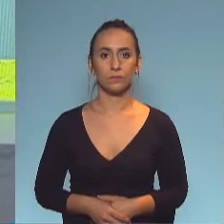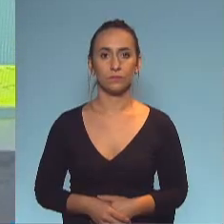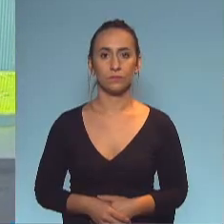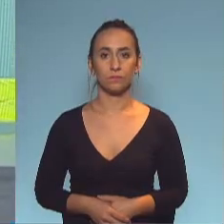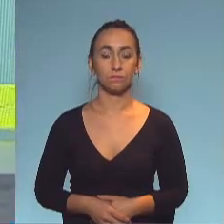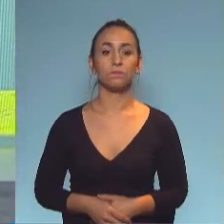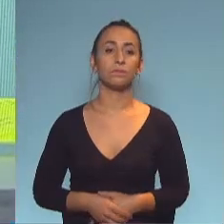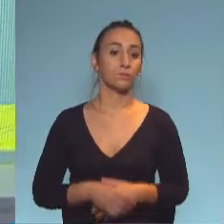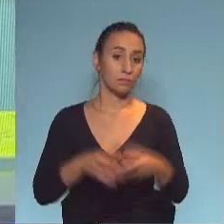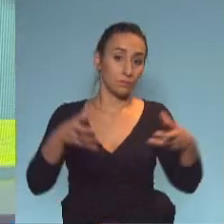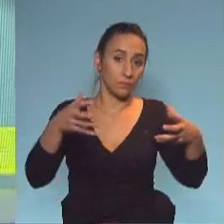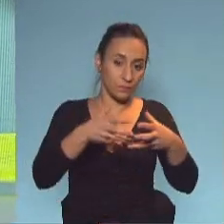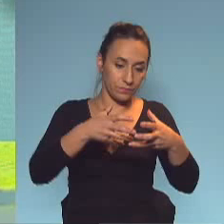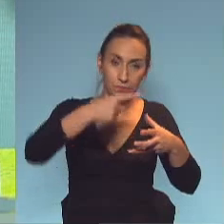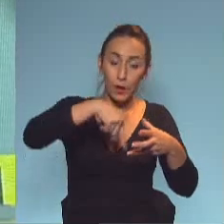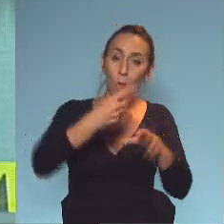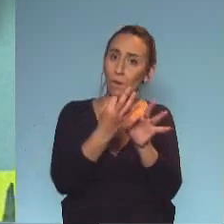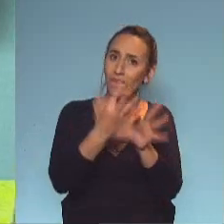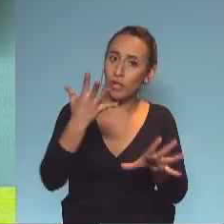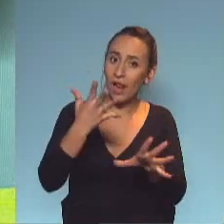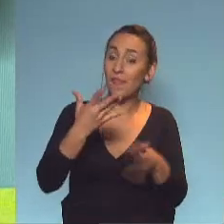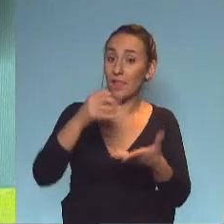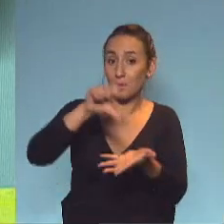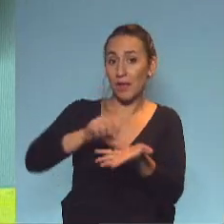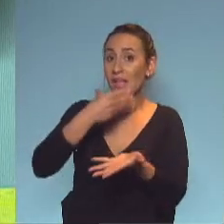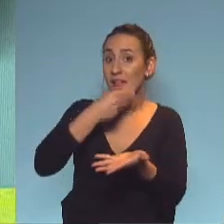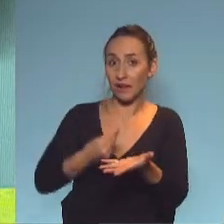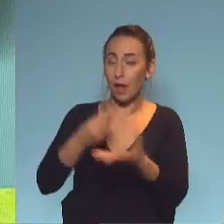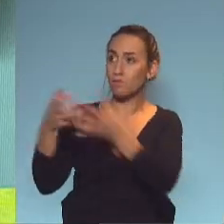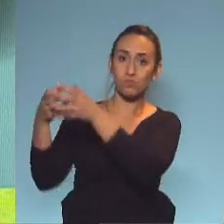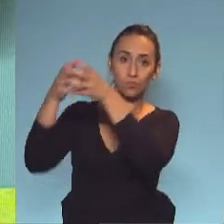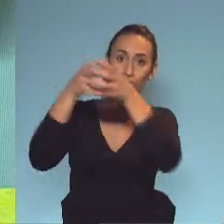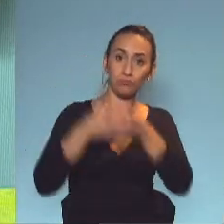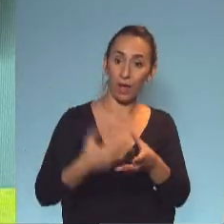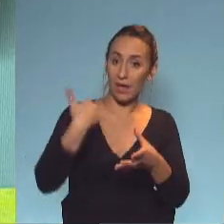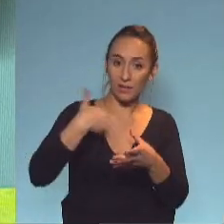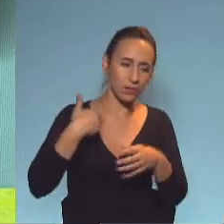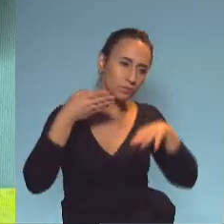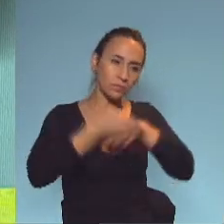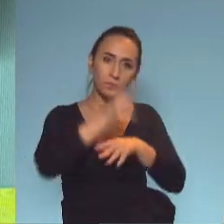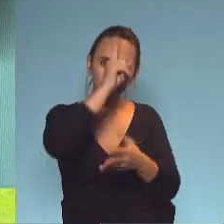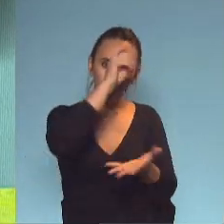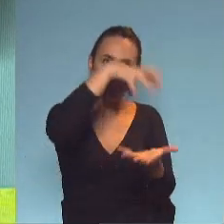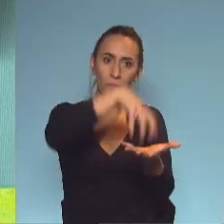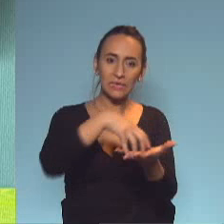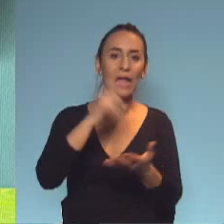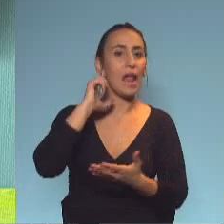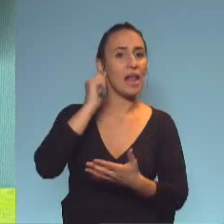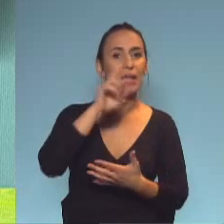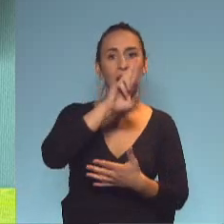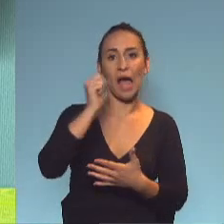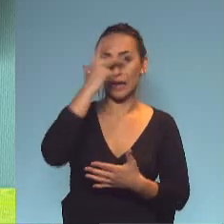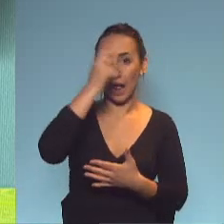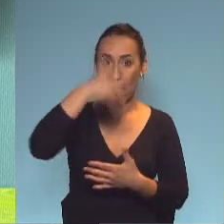Una delegación de expertos israelíes visitaron en Argentina el hospital Garrahan. La idea es avanzar con